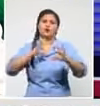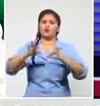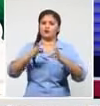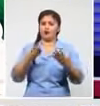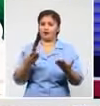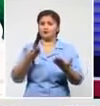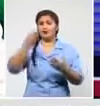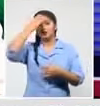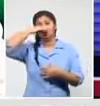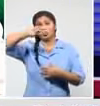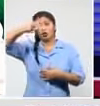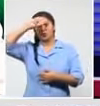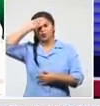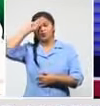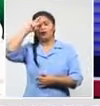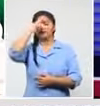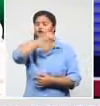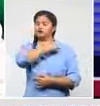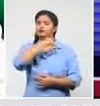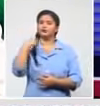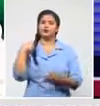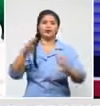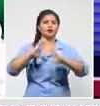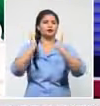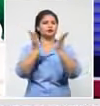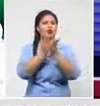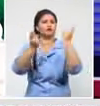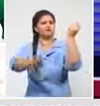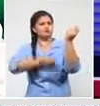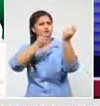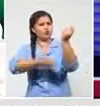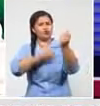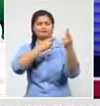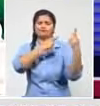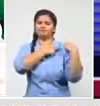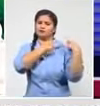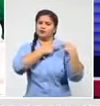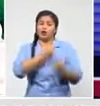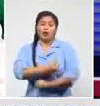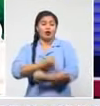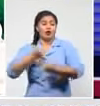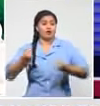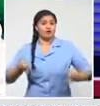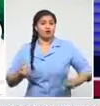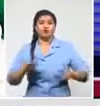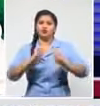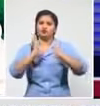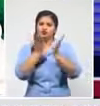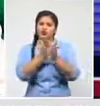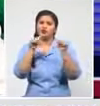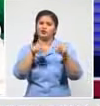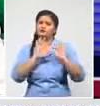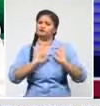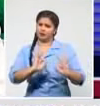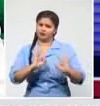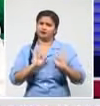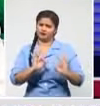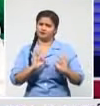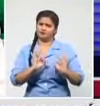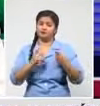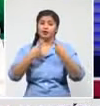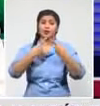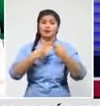con los protocolos de tratamiento, el esfuerzo de nuestros especialistas, de los científicos, pues se ha